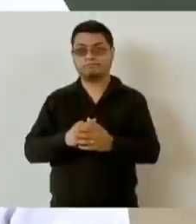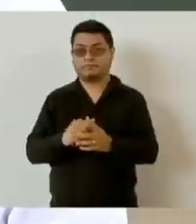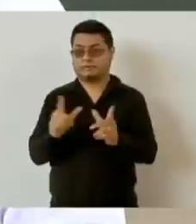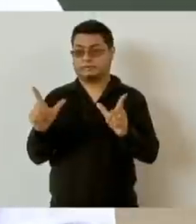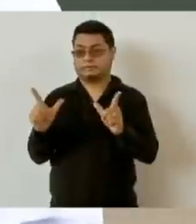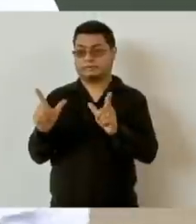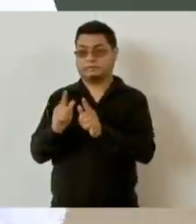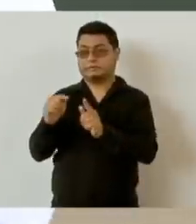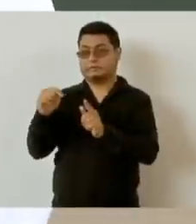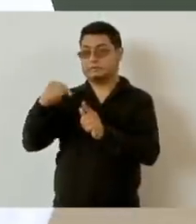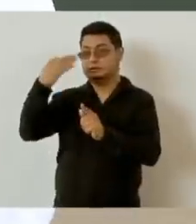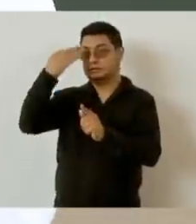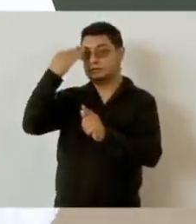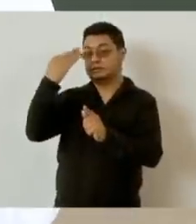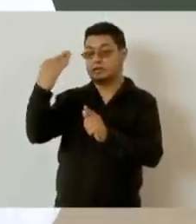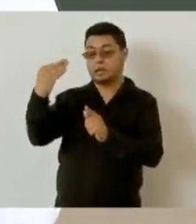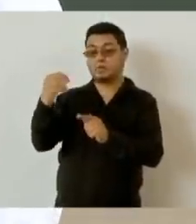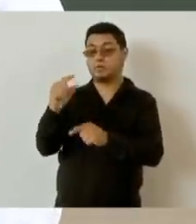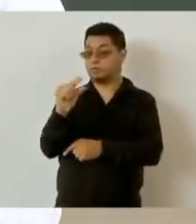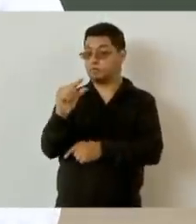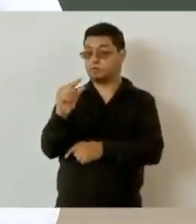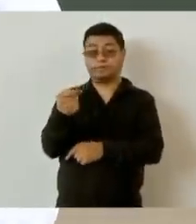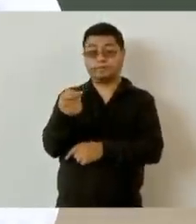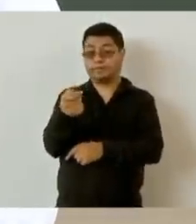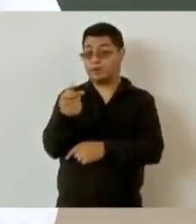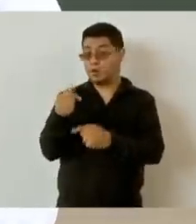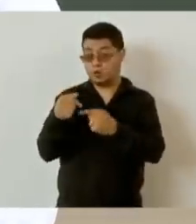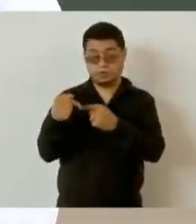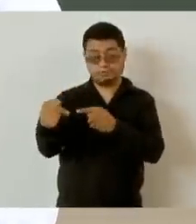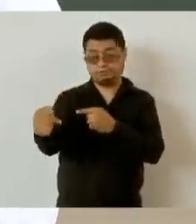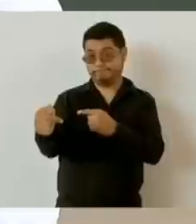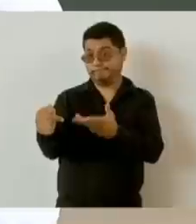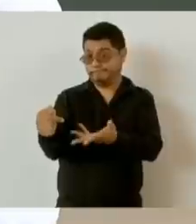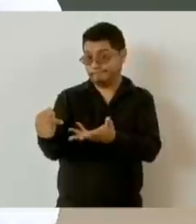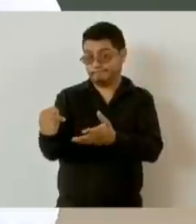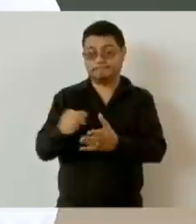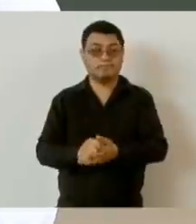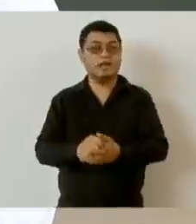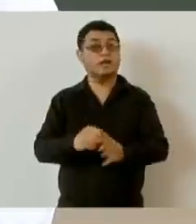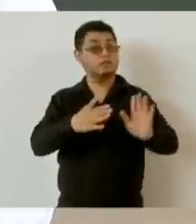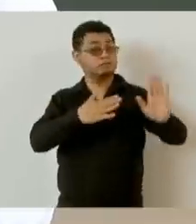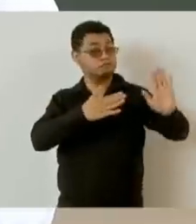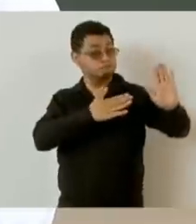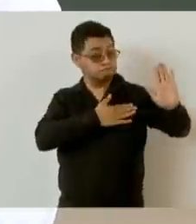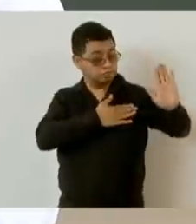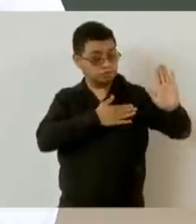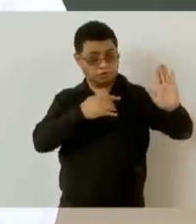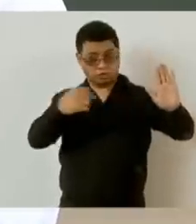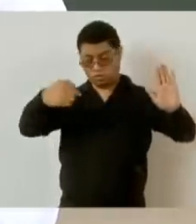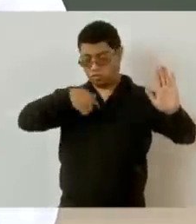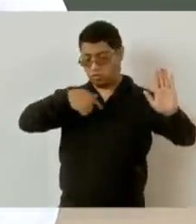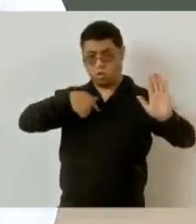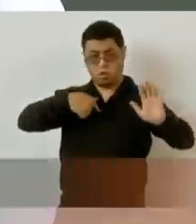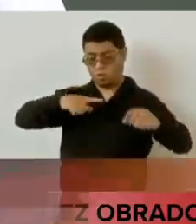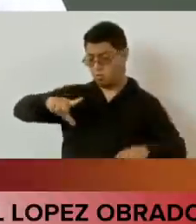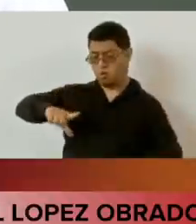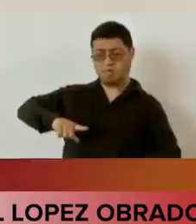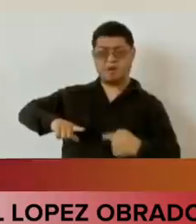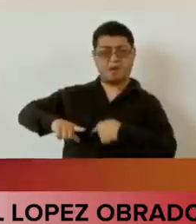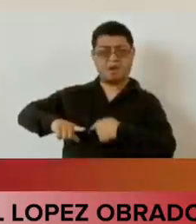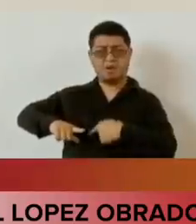tiempo y es compromiso del gobierno que encabezo no dejar